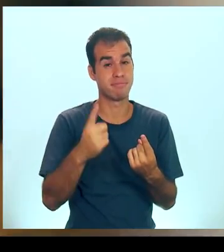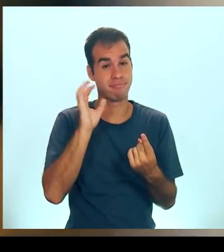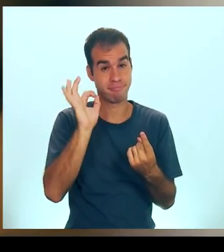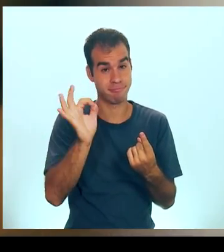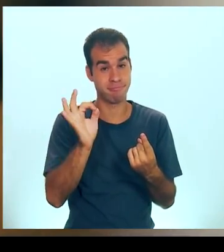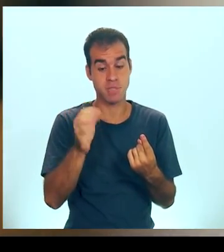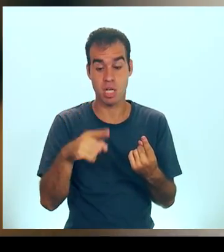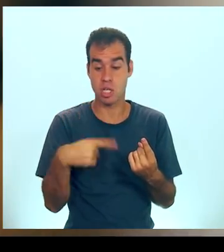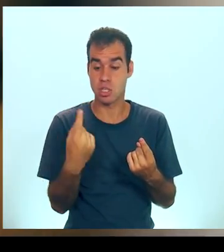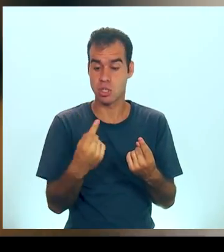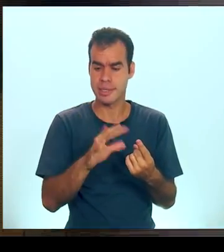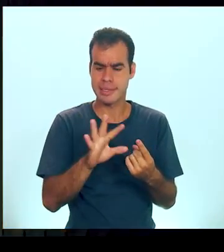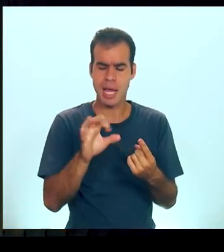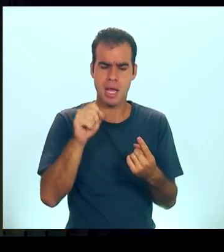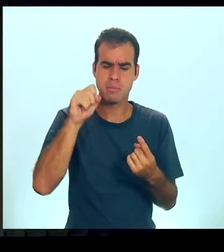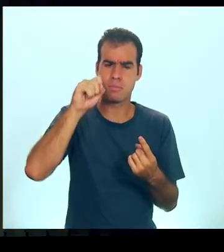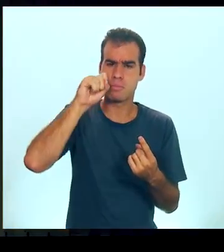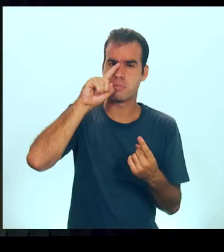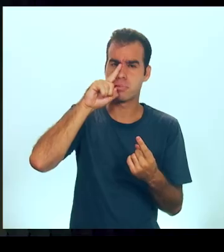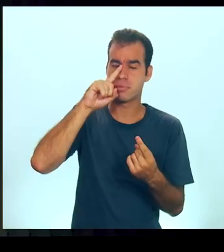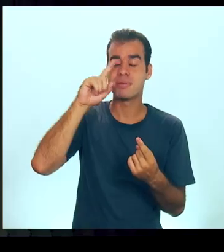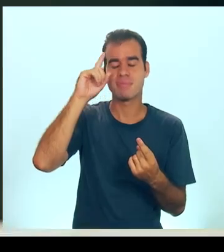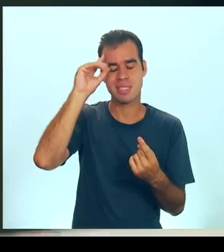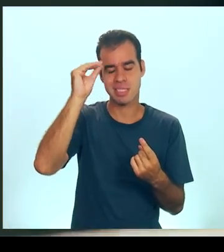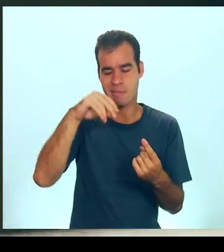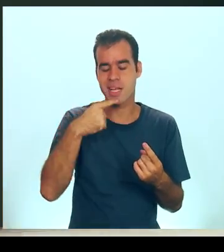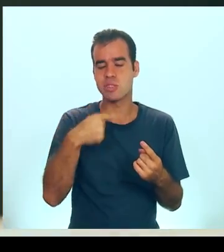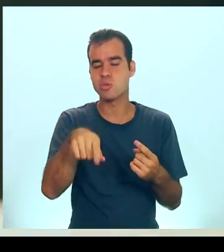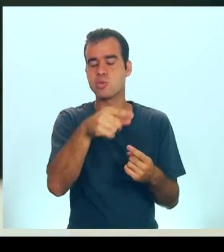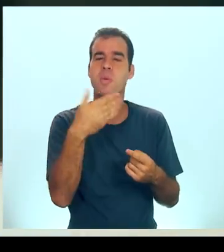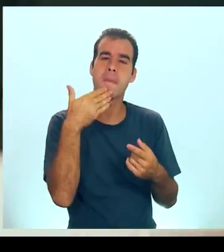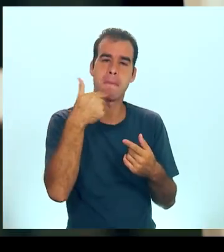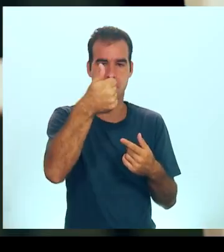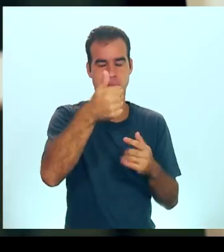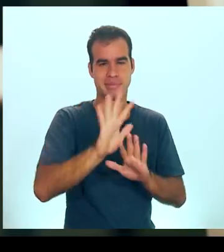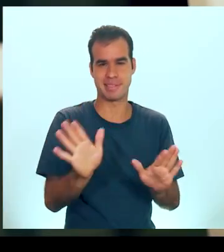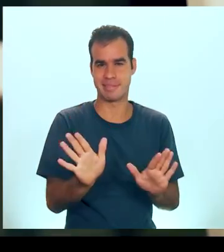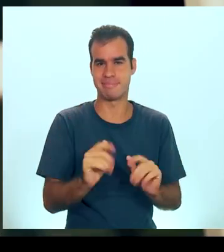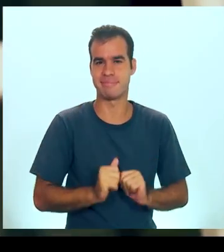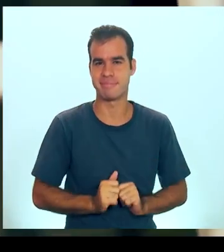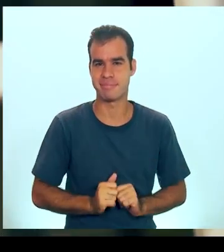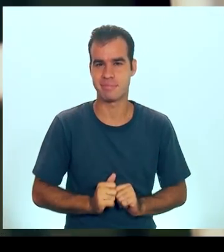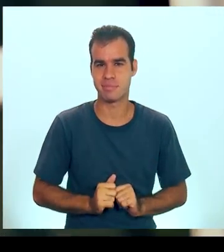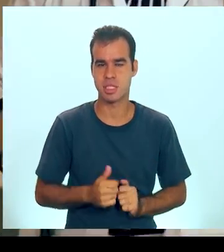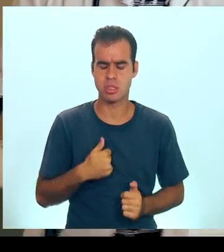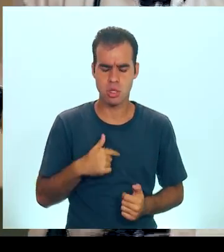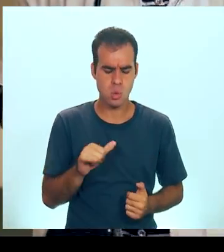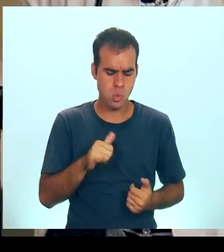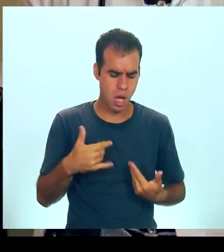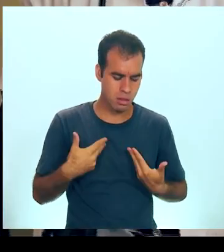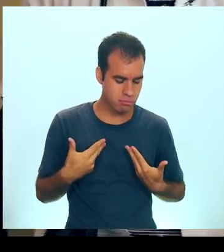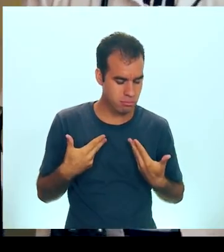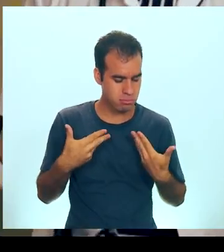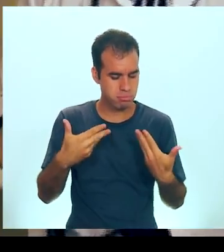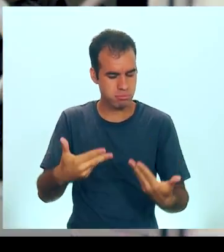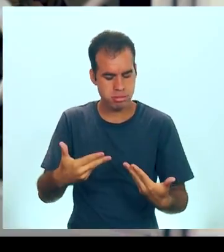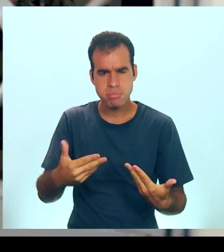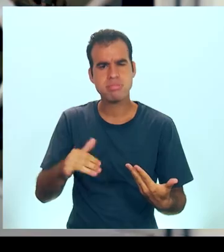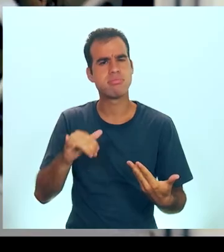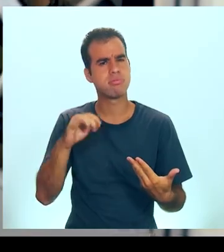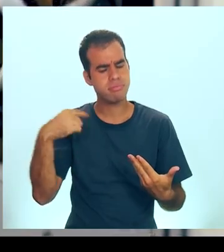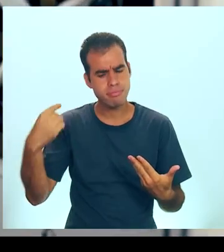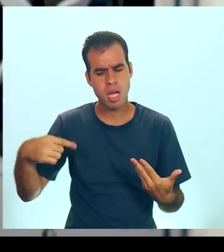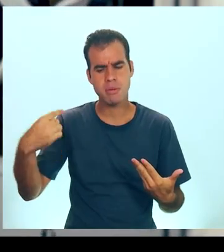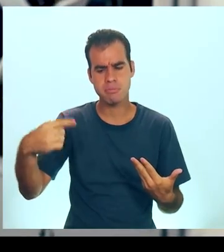lo salvemos todo, sabré que salvé tu ser. Tendré el corpóreo placer de entregarte día tras día